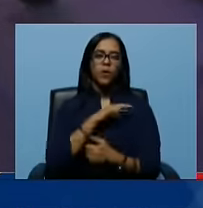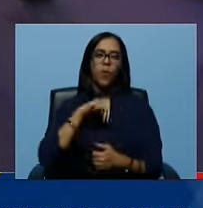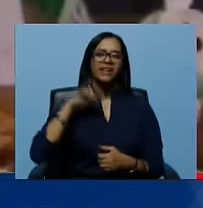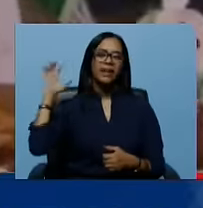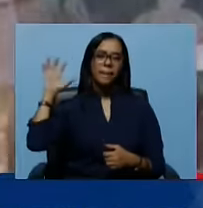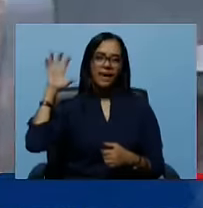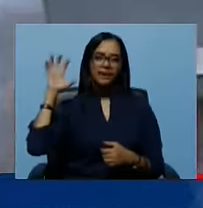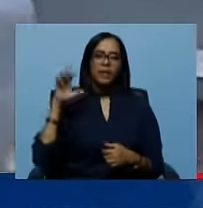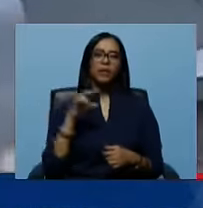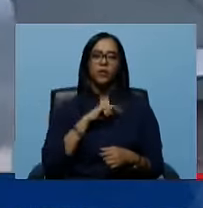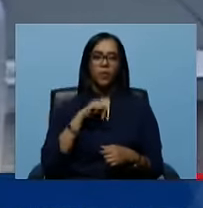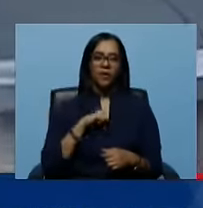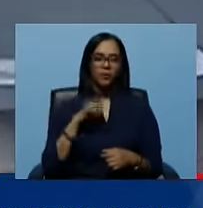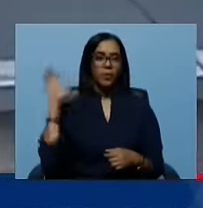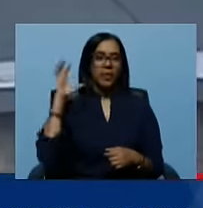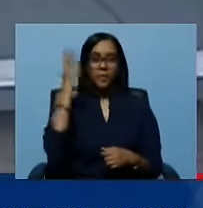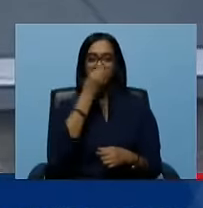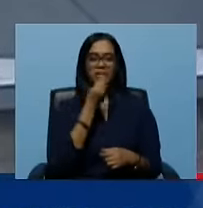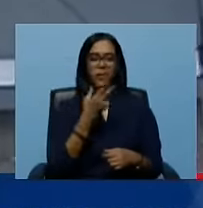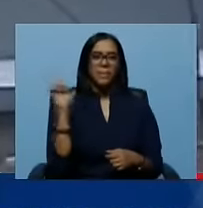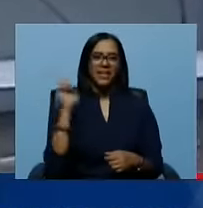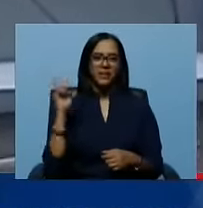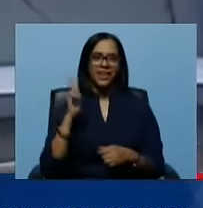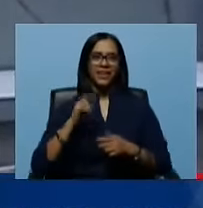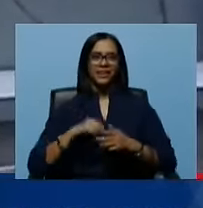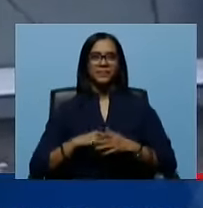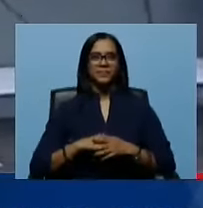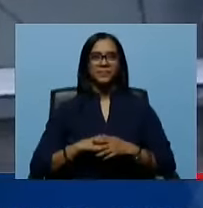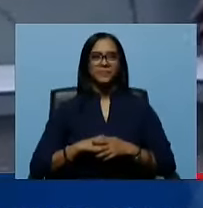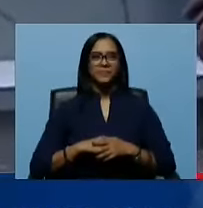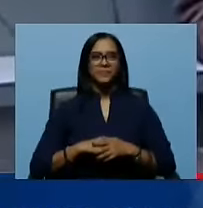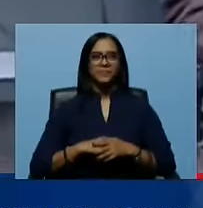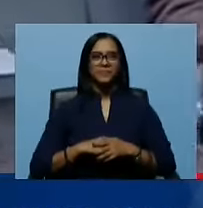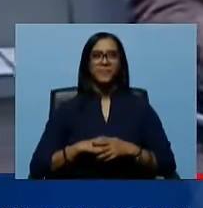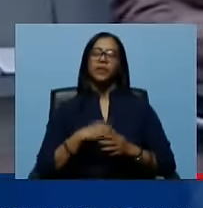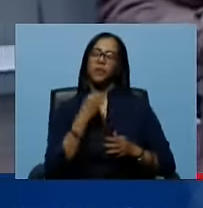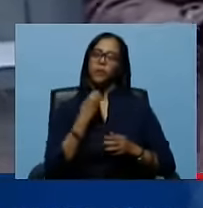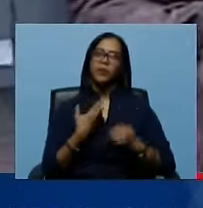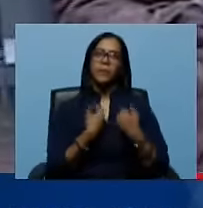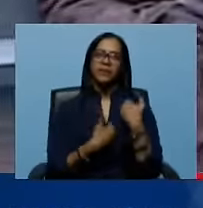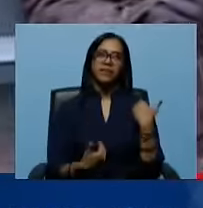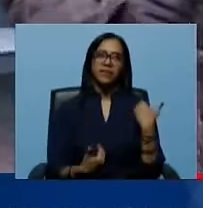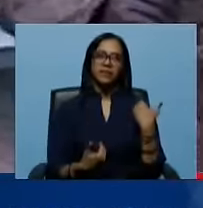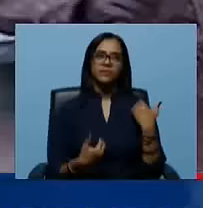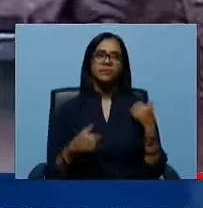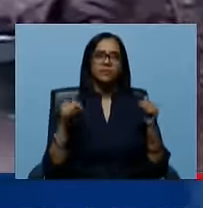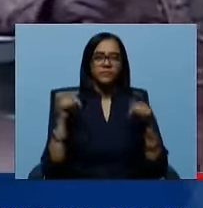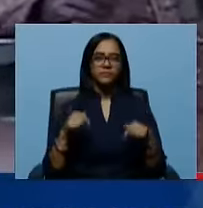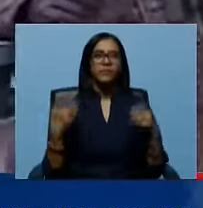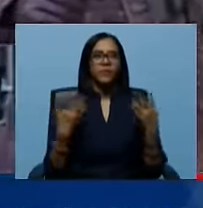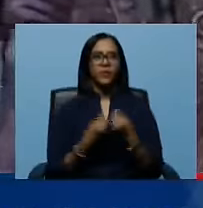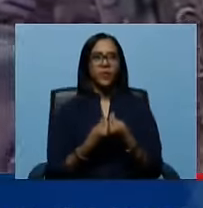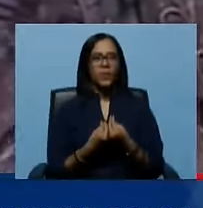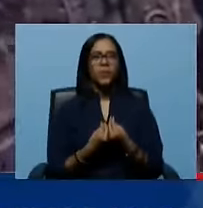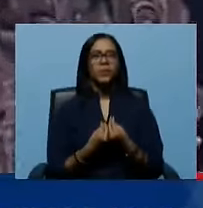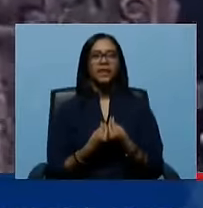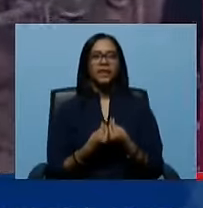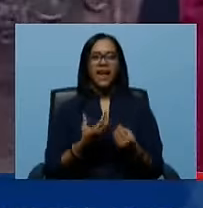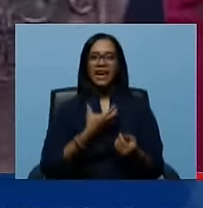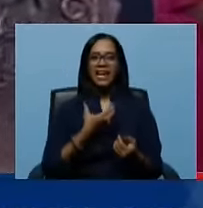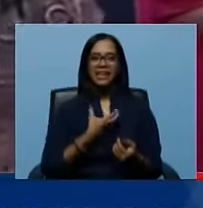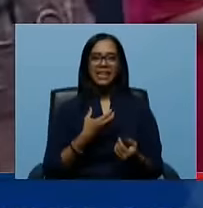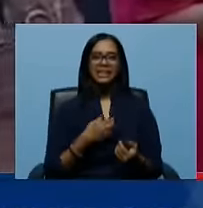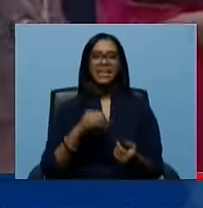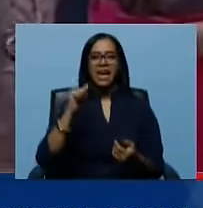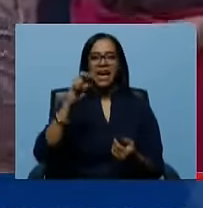nuestro país bellísimo como lo es Venezuela. Bueno, presidente, desde aquí, junto a nuestra alcaldesa Ana,